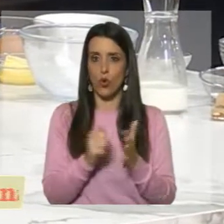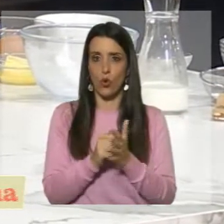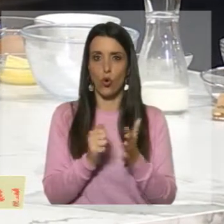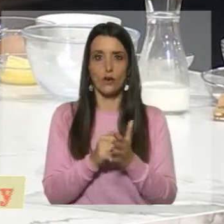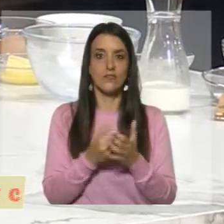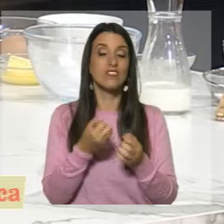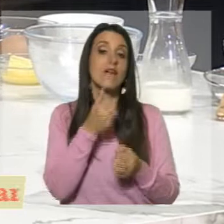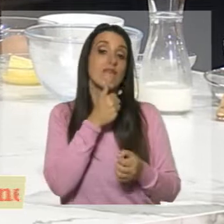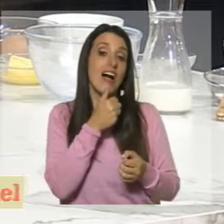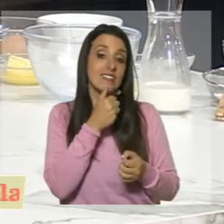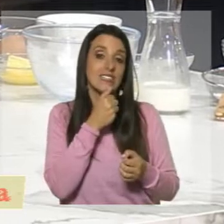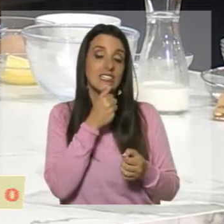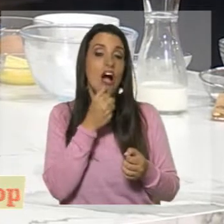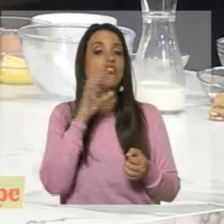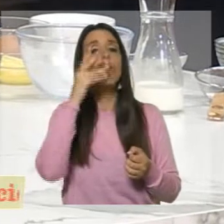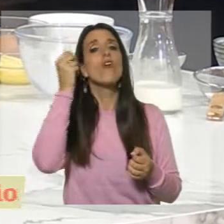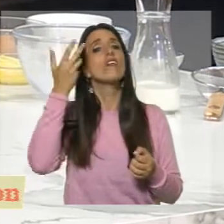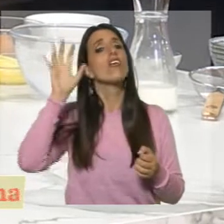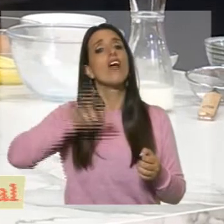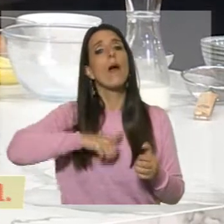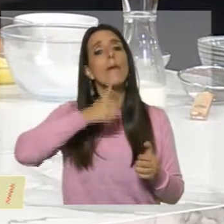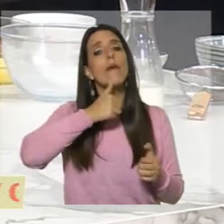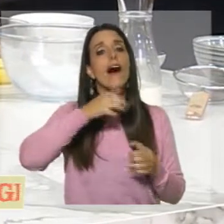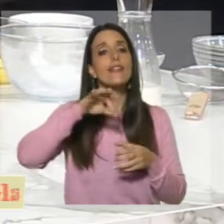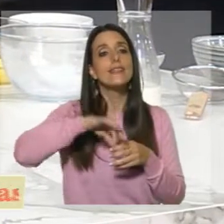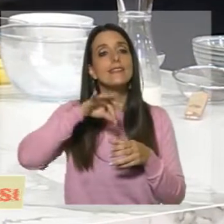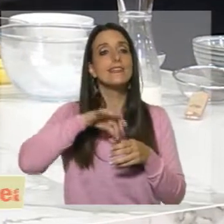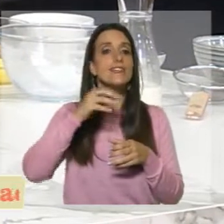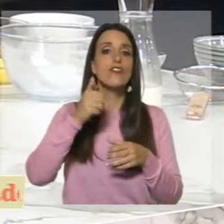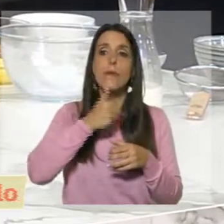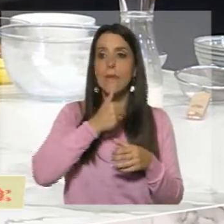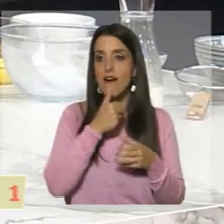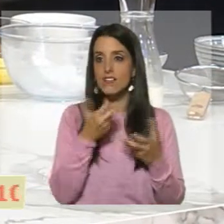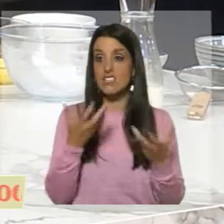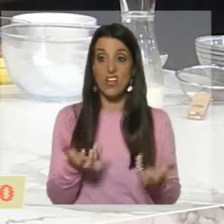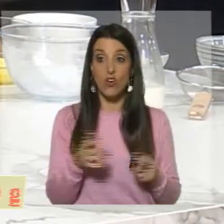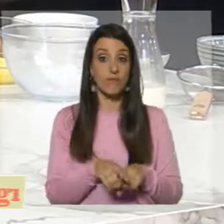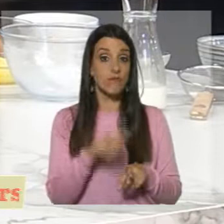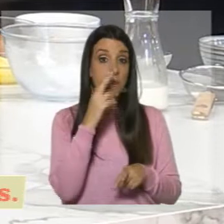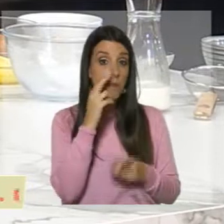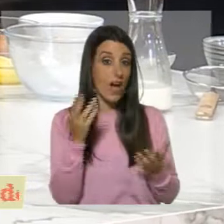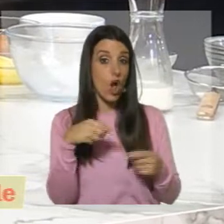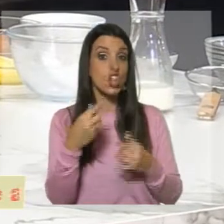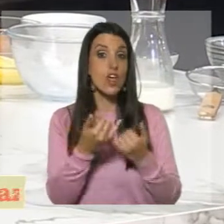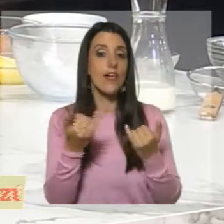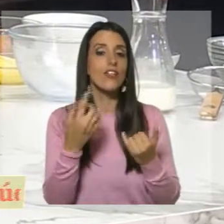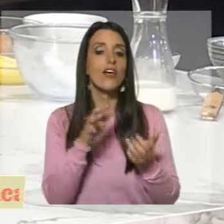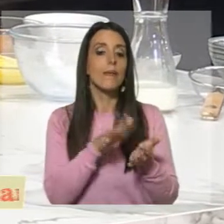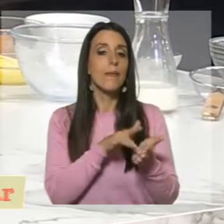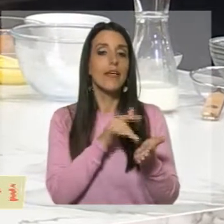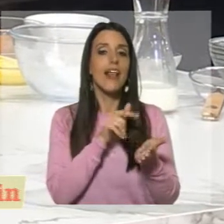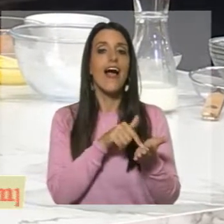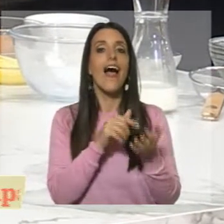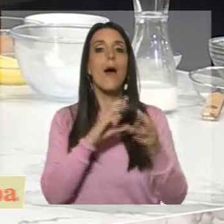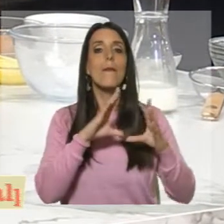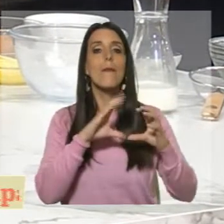son cosas de mate también. Sí, hoy me olvidé traer ¿viste? El mate, el tecito, para que claro, se secan como el pan. Entonces, la miel te va a